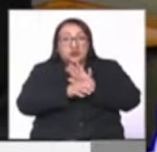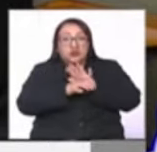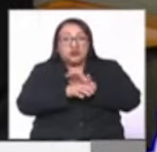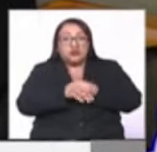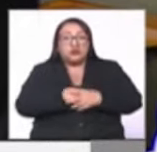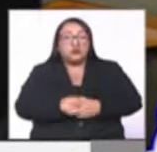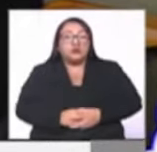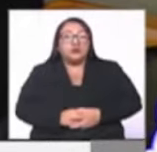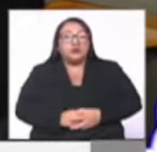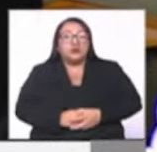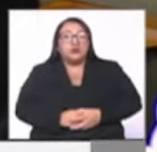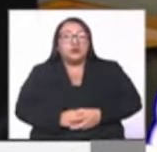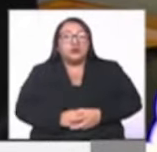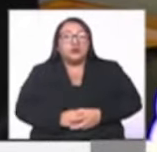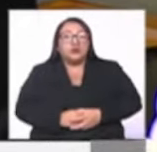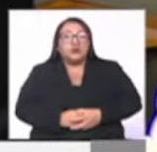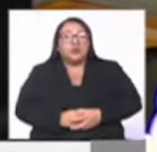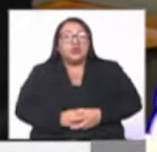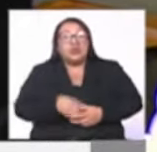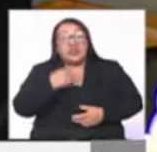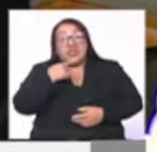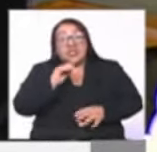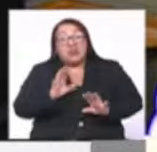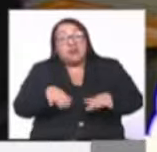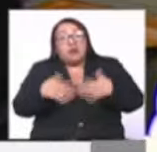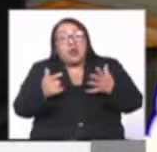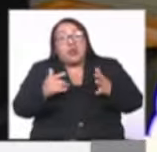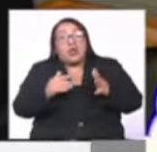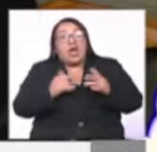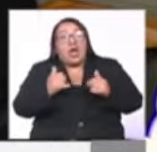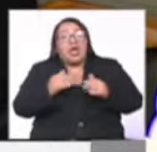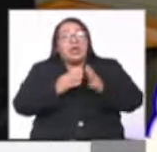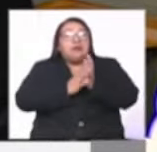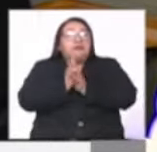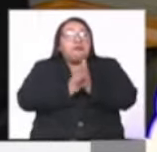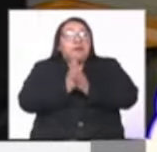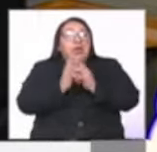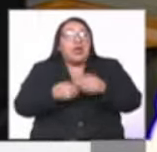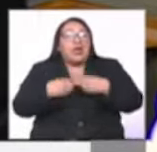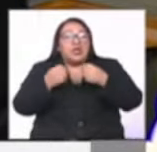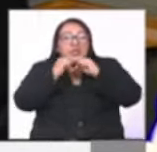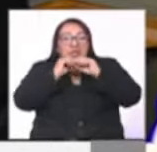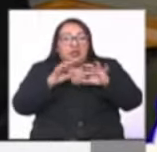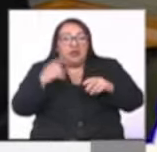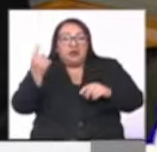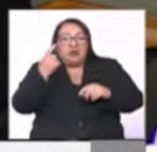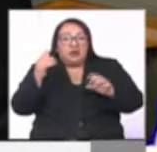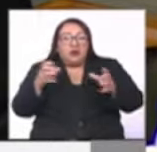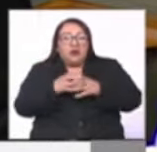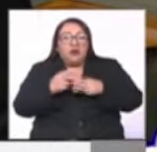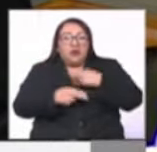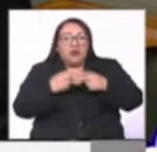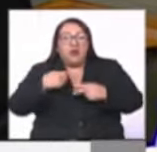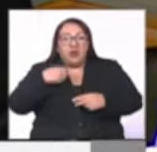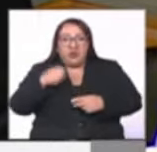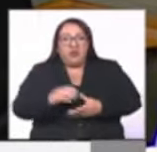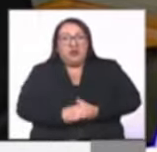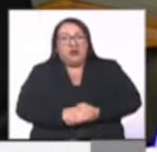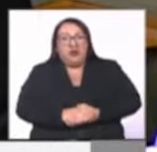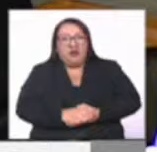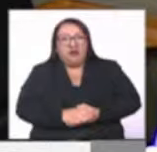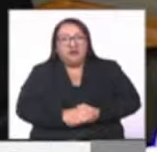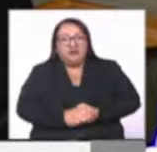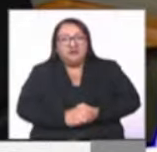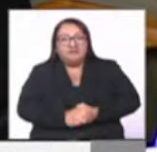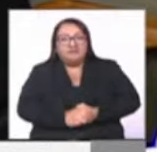a el supuesto o probable conflicto de interés en la designación del secretario general de la junta Nacional de Justicia